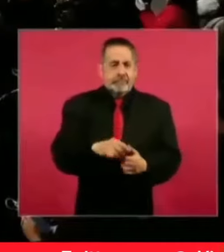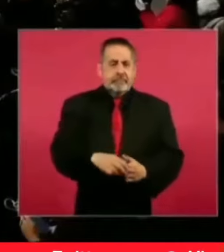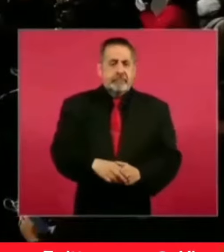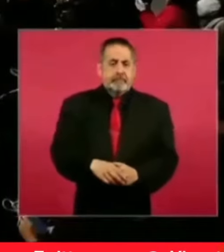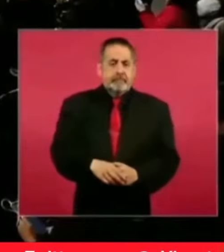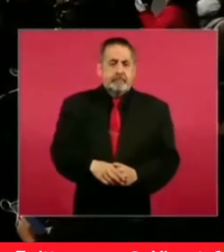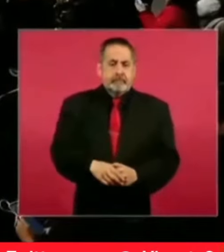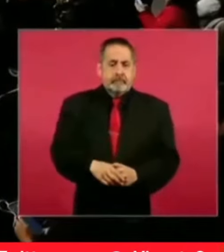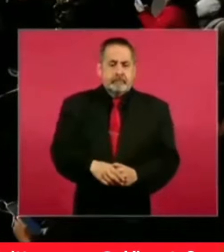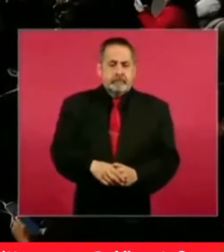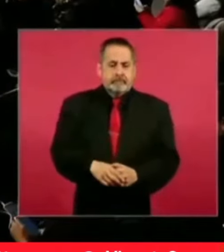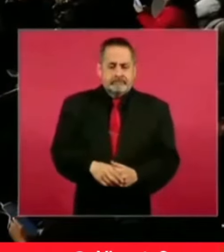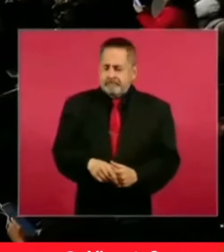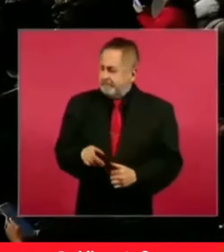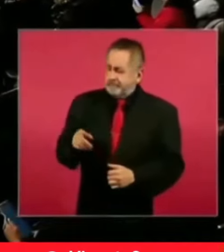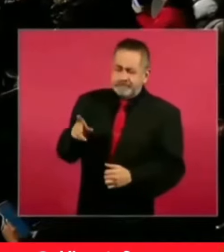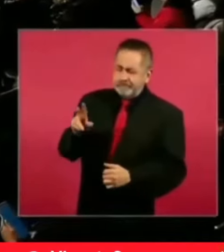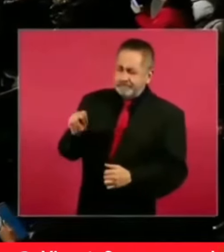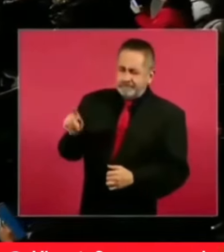No.